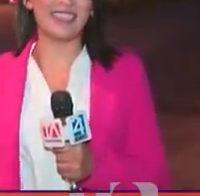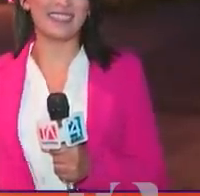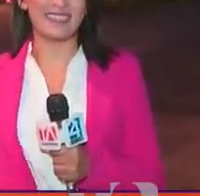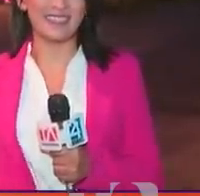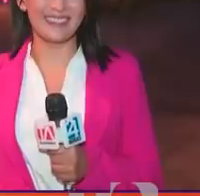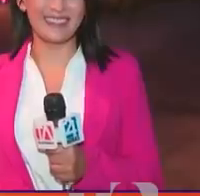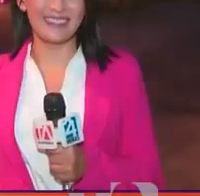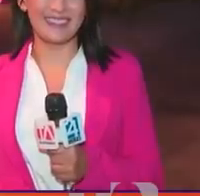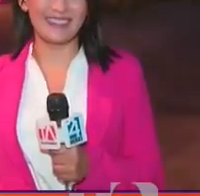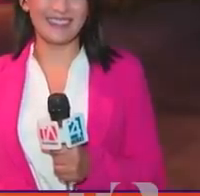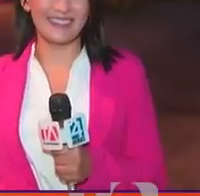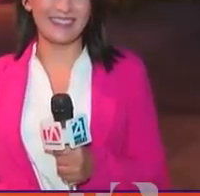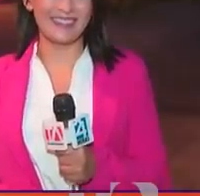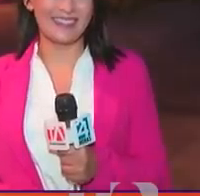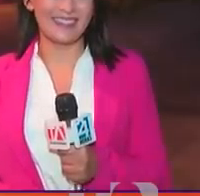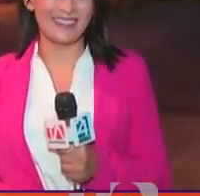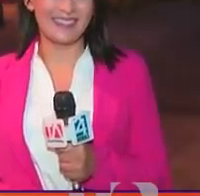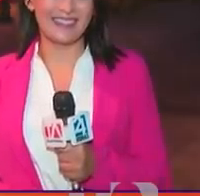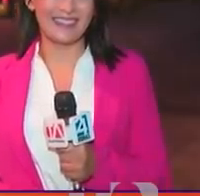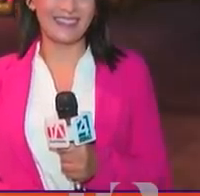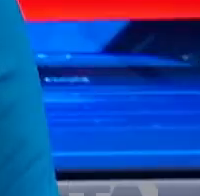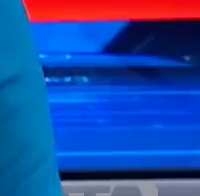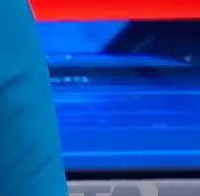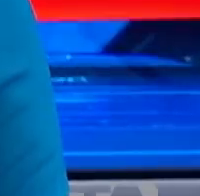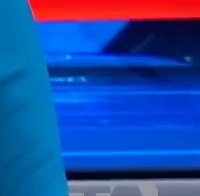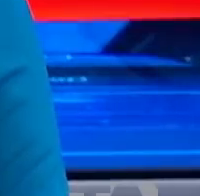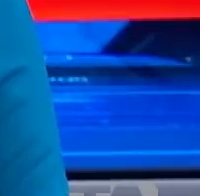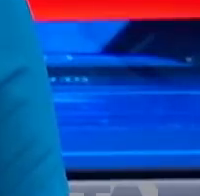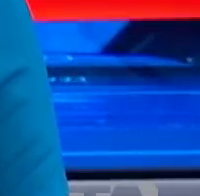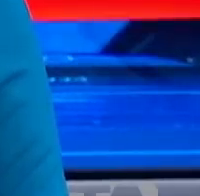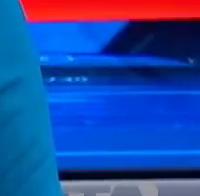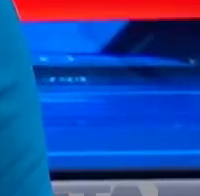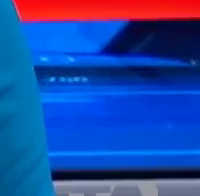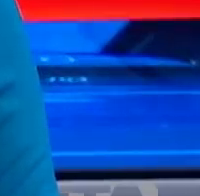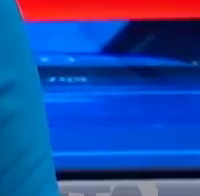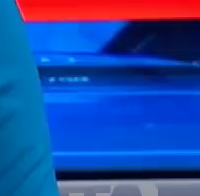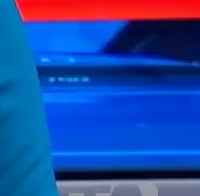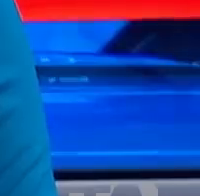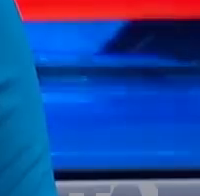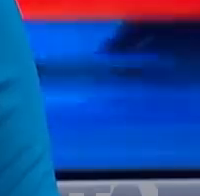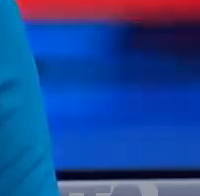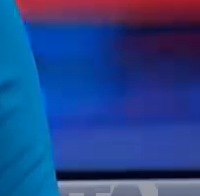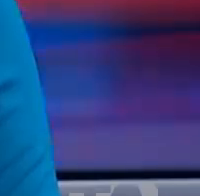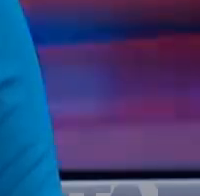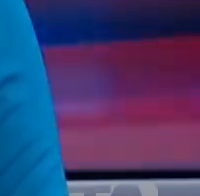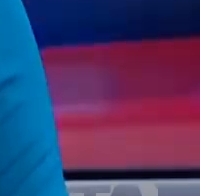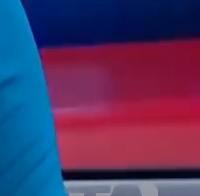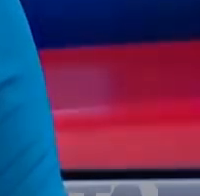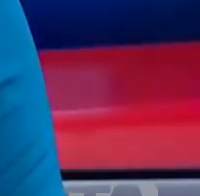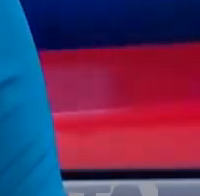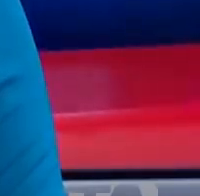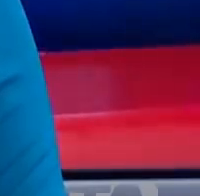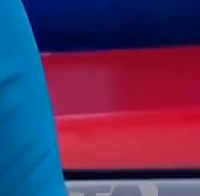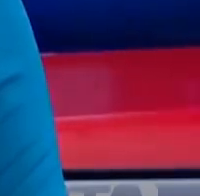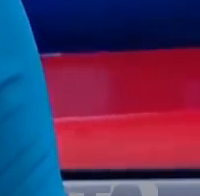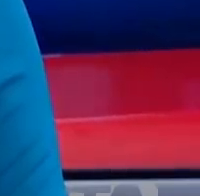desde exteriores. Amigos, por ahora iniciamos con la información. Y como ya les comentábamos, hoy a las 4 de la tarde llegará